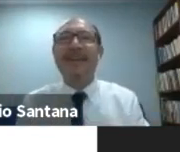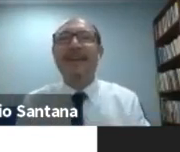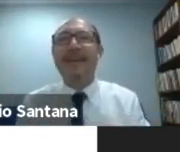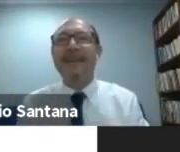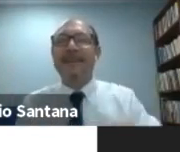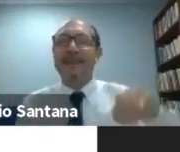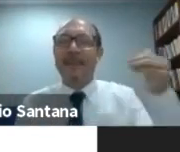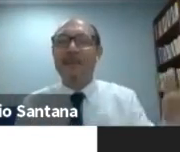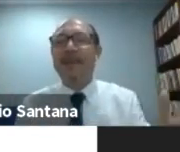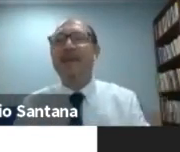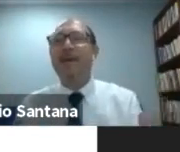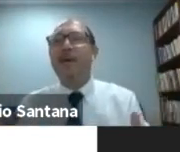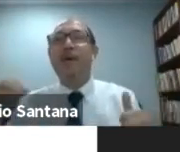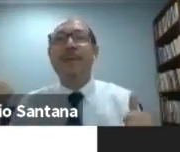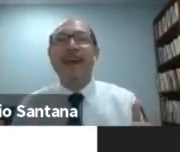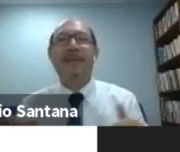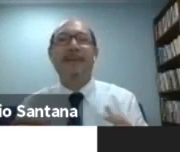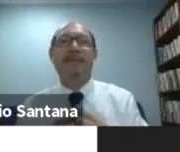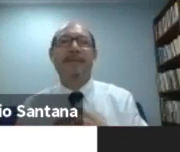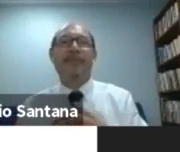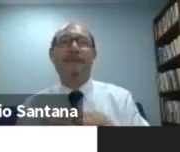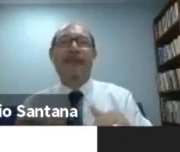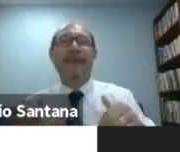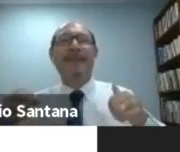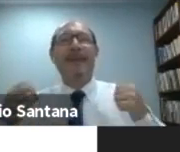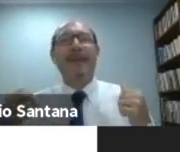ocasiones tienen que elegir entre desayunar o cenar,